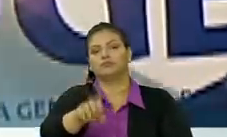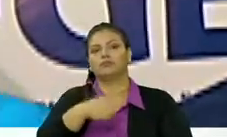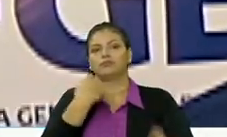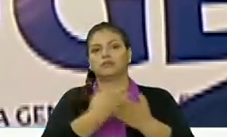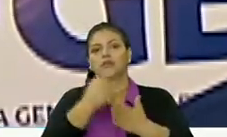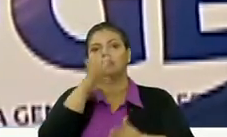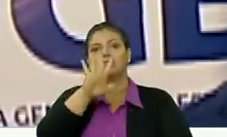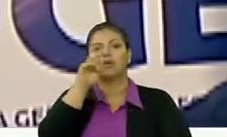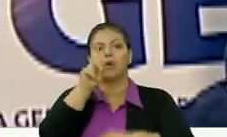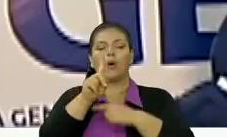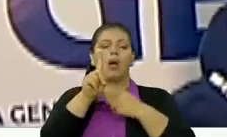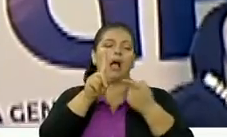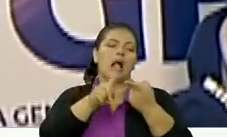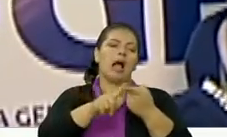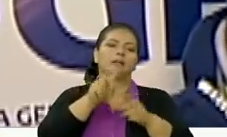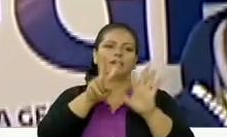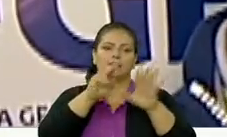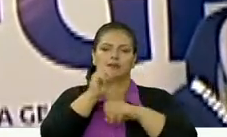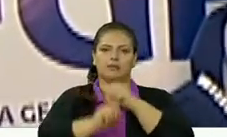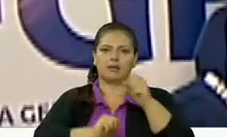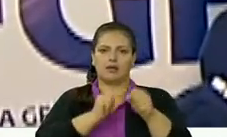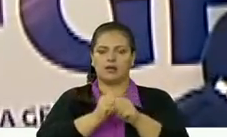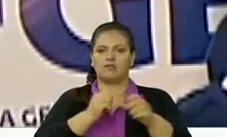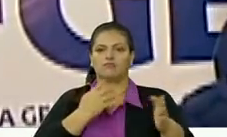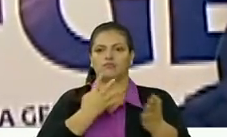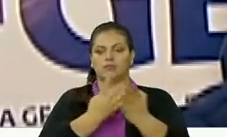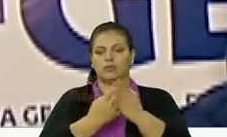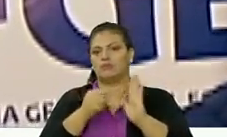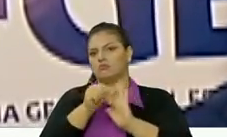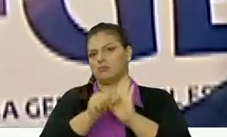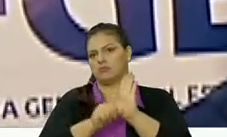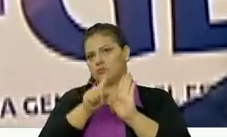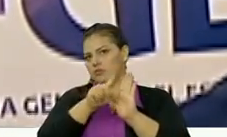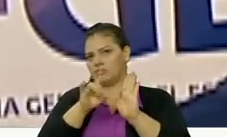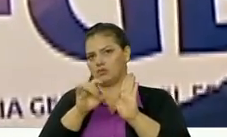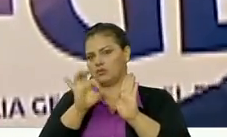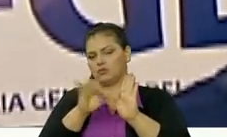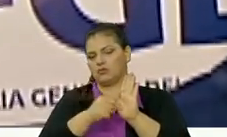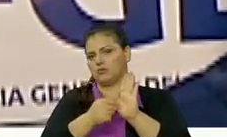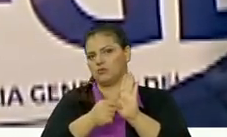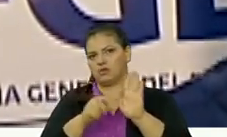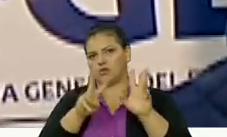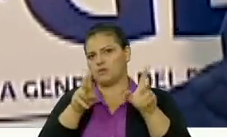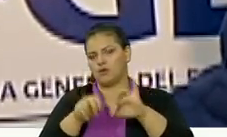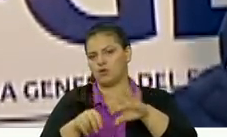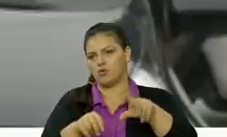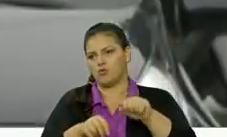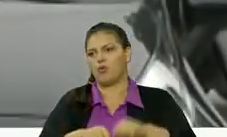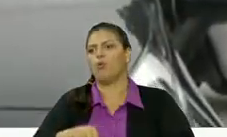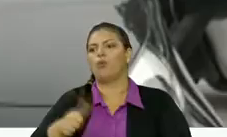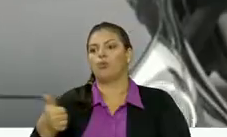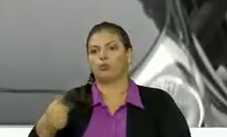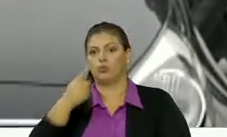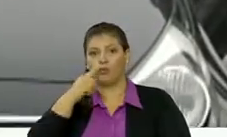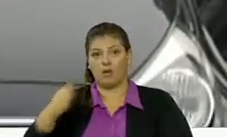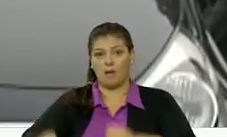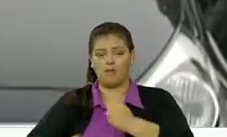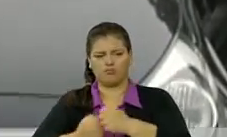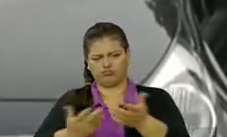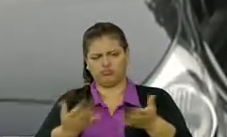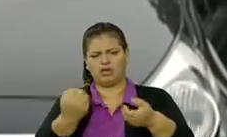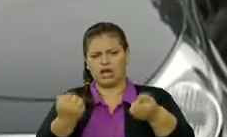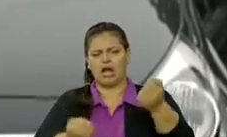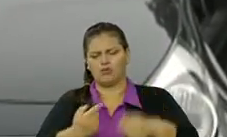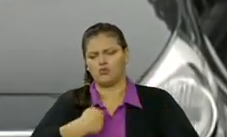al artículo 189, numeral 1, y el de receptación hasta 2 años aproximadamente. Informó